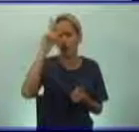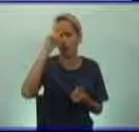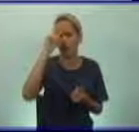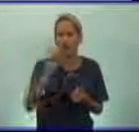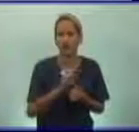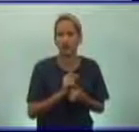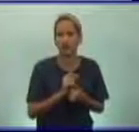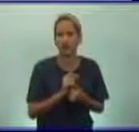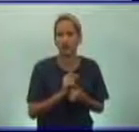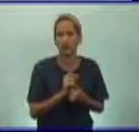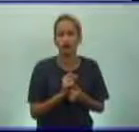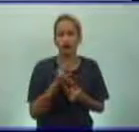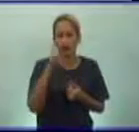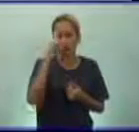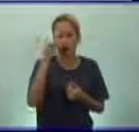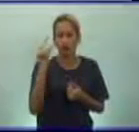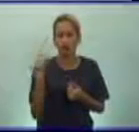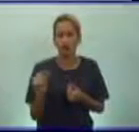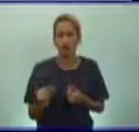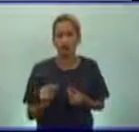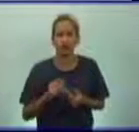coronavirus.